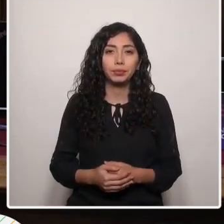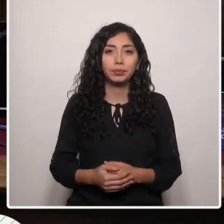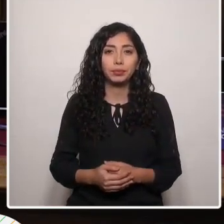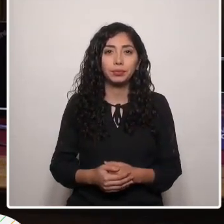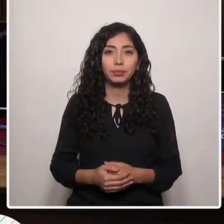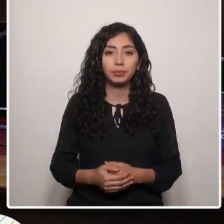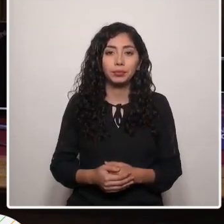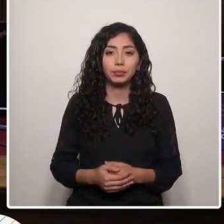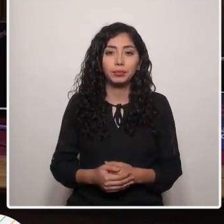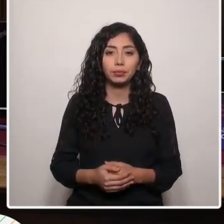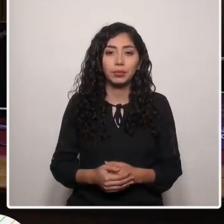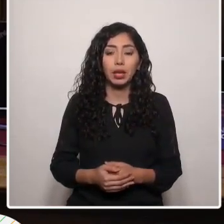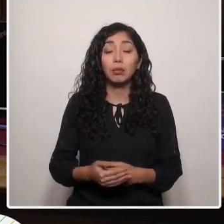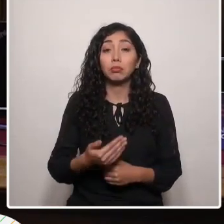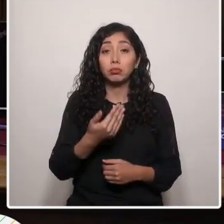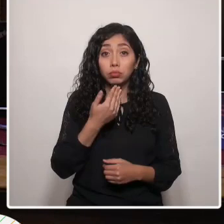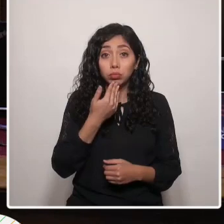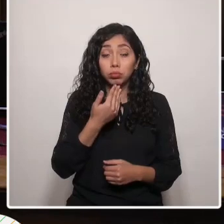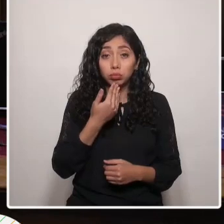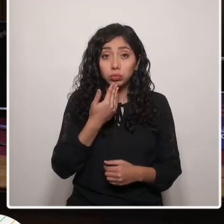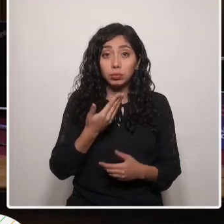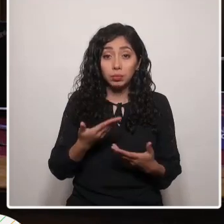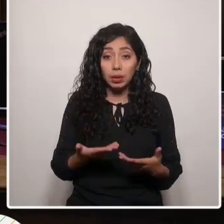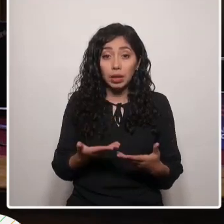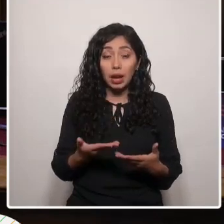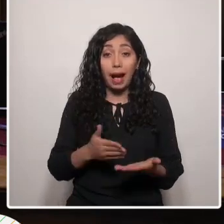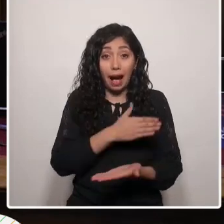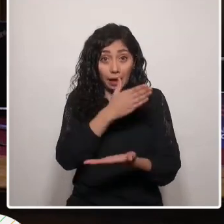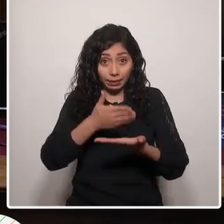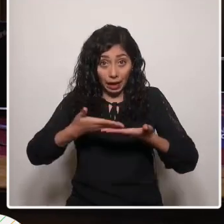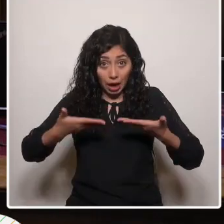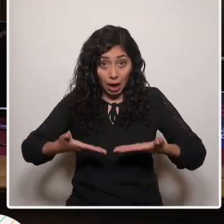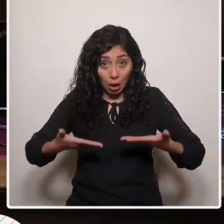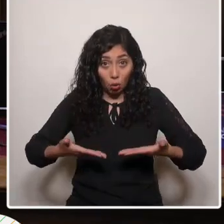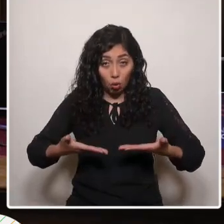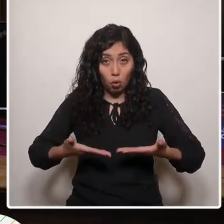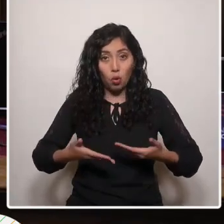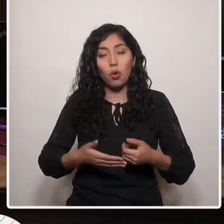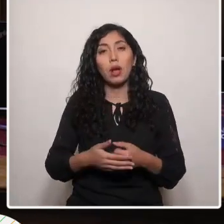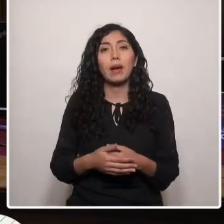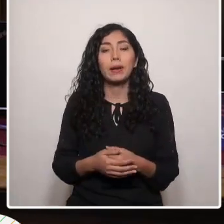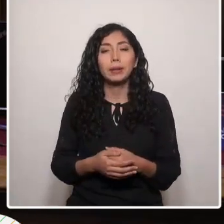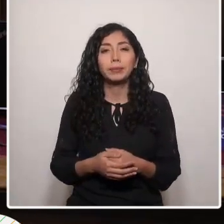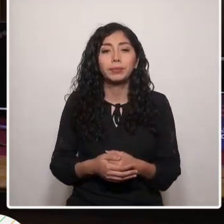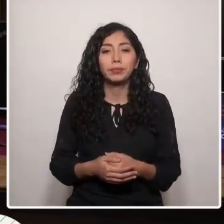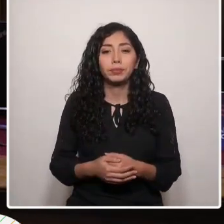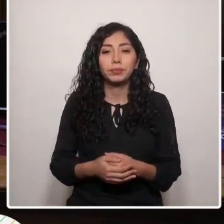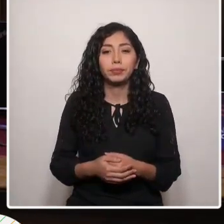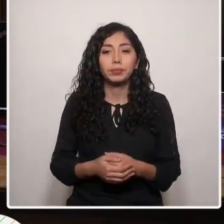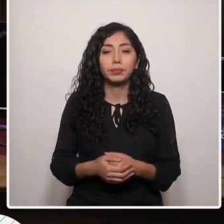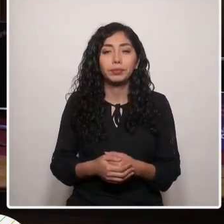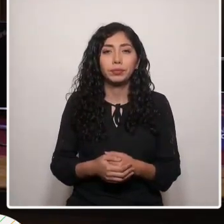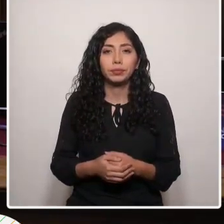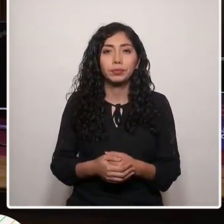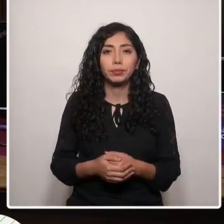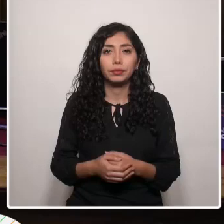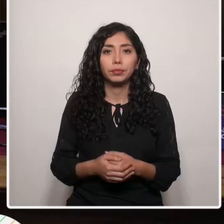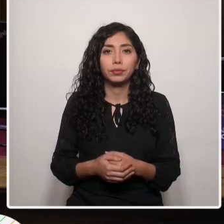Y se han dado hasta aquí los